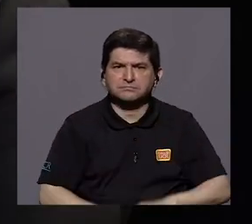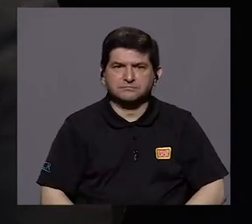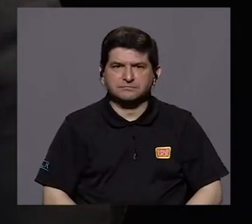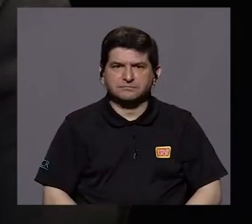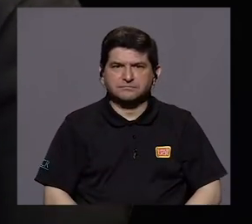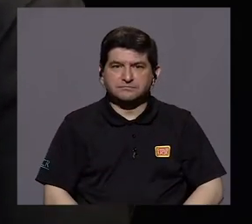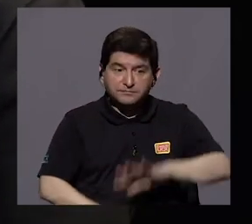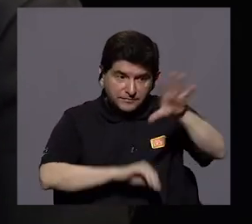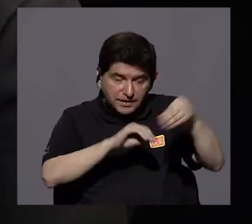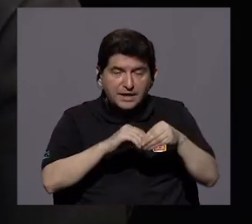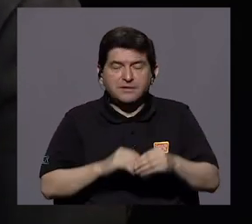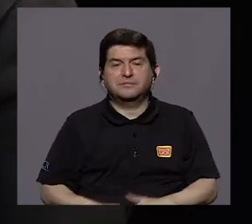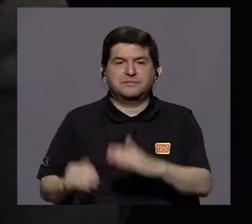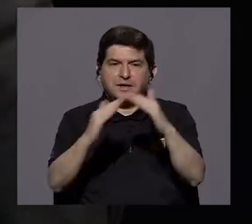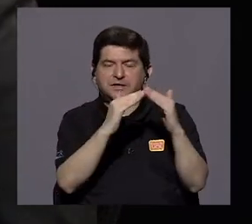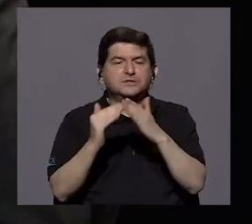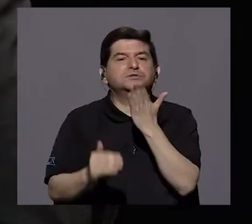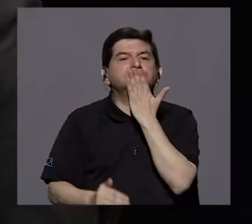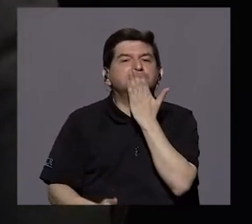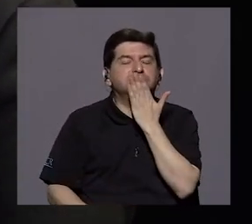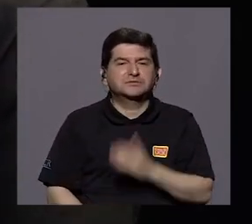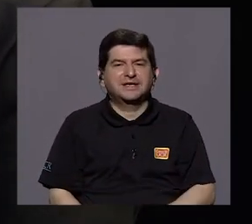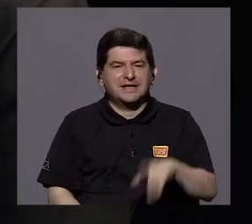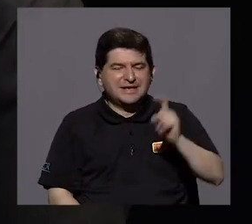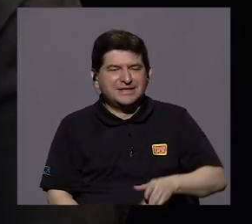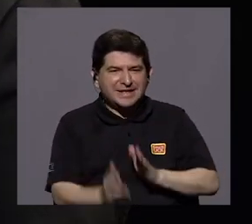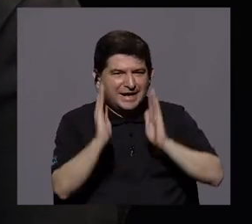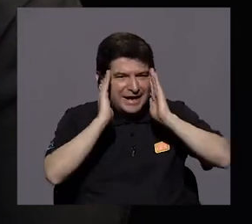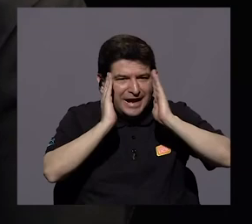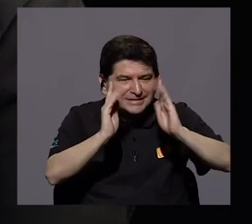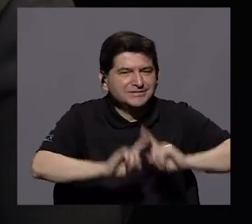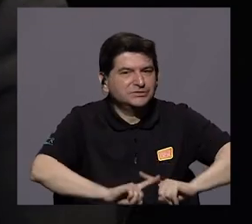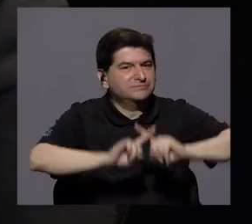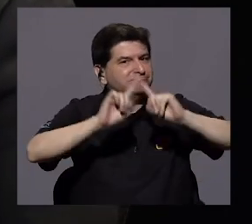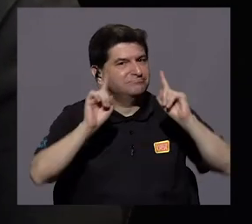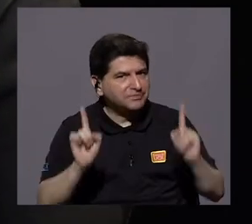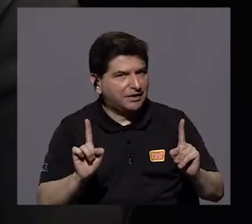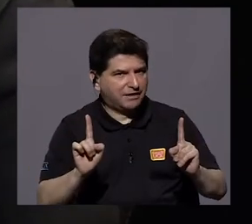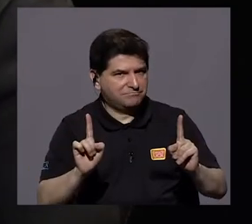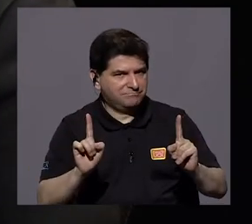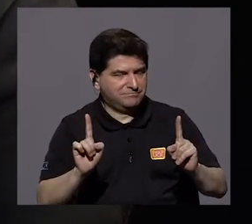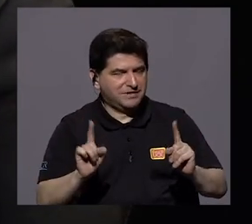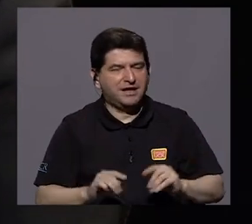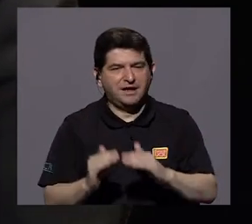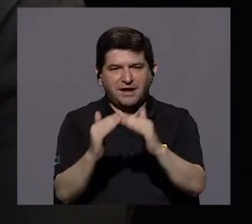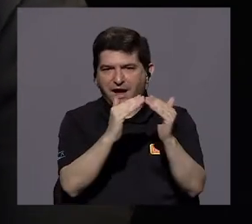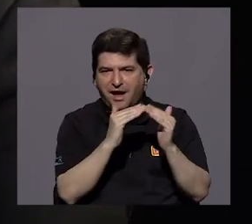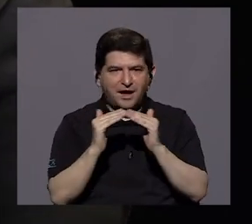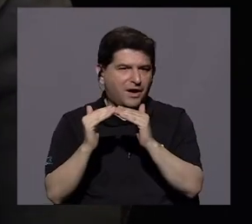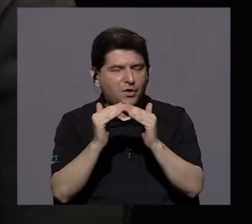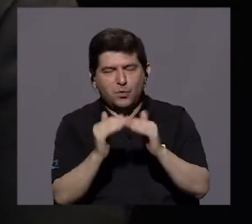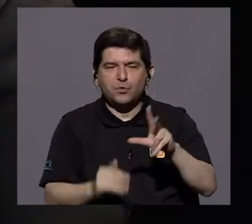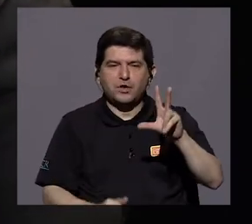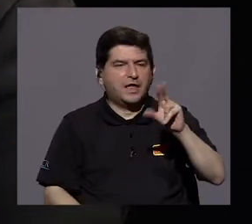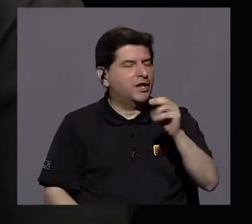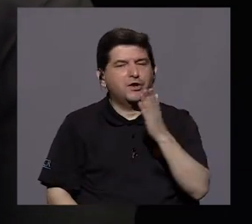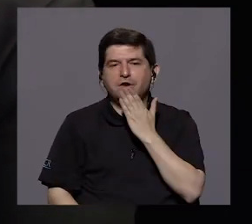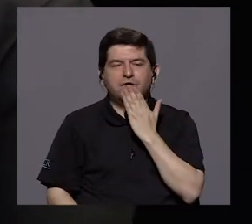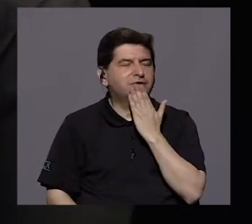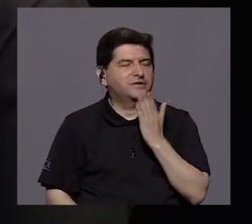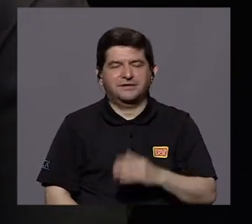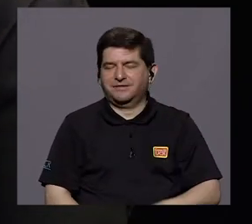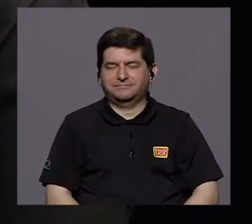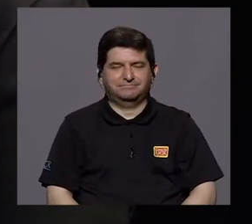eso. Además, las comunidades indígenas requieren un abordaje distinto al de una comunidad no